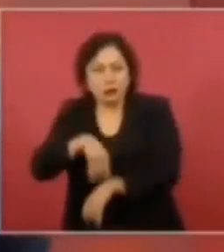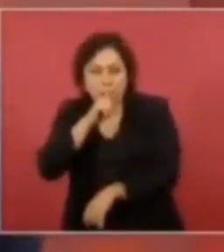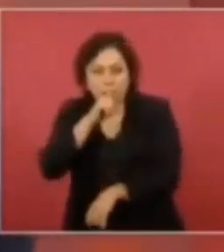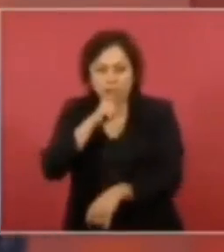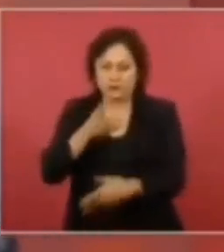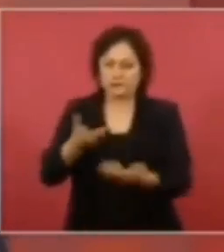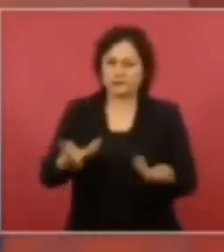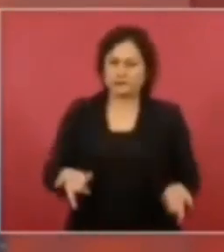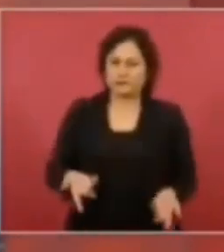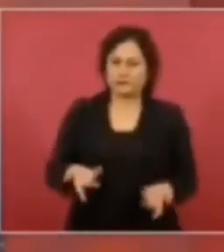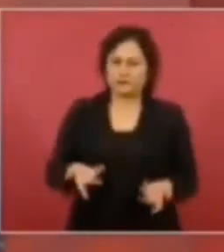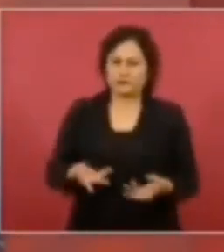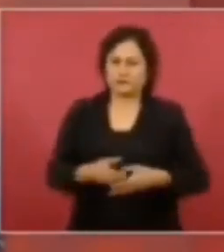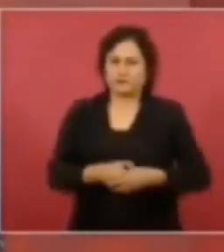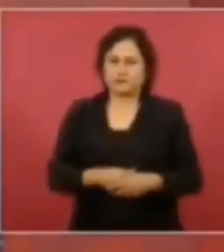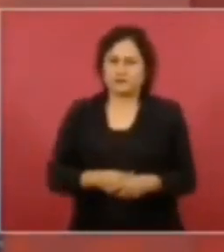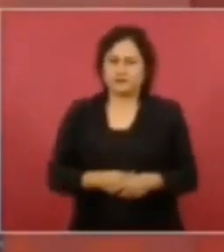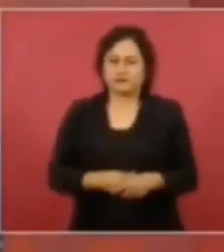Era